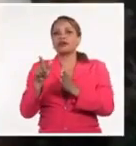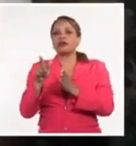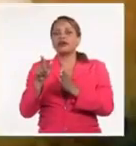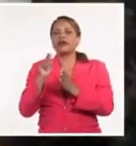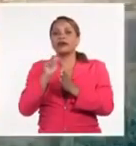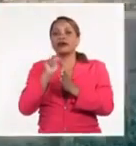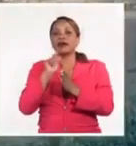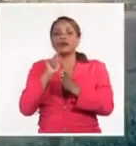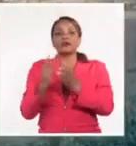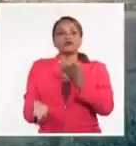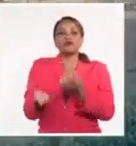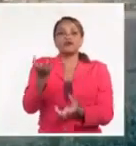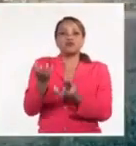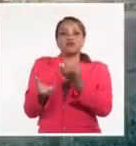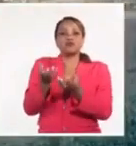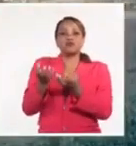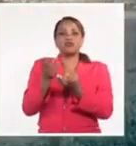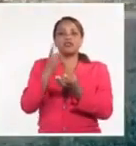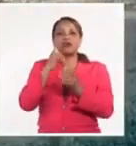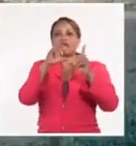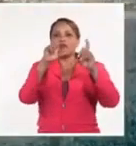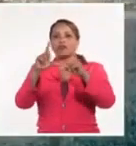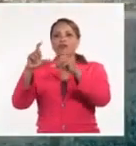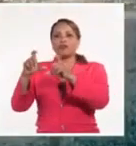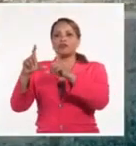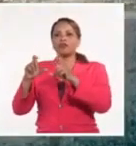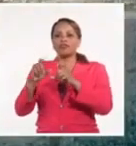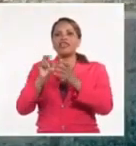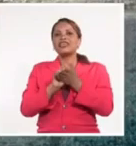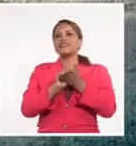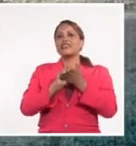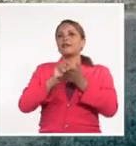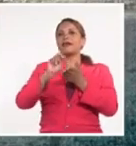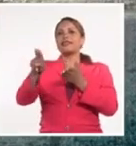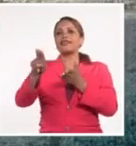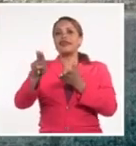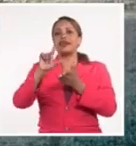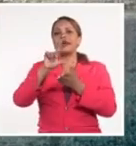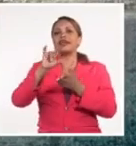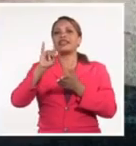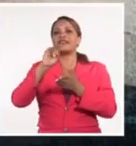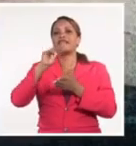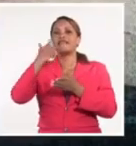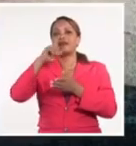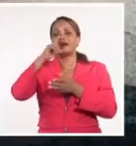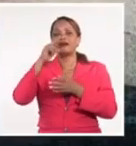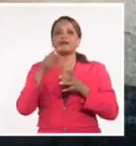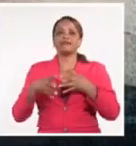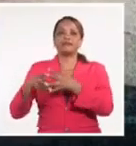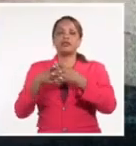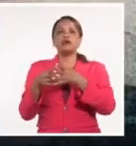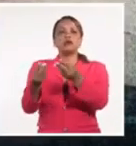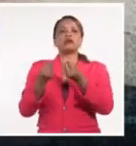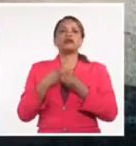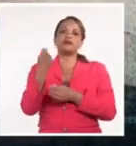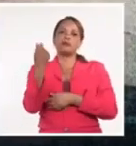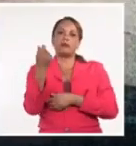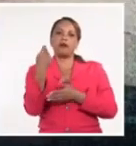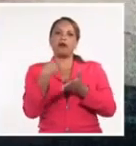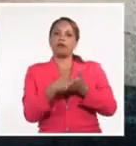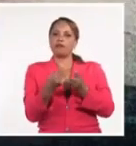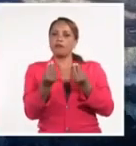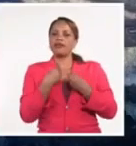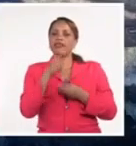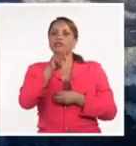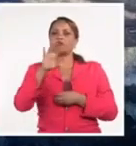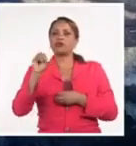mismo, le tiré fotos y yo se las mandé al Iván para el exterior. Yo recibí mi pago de él en el exterior.